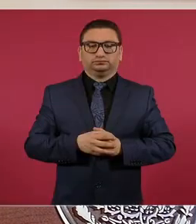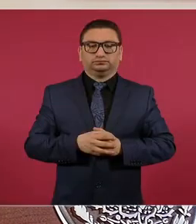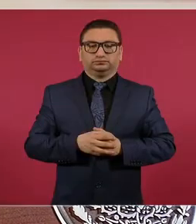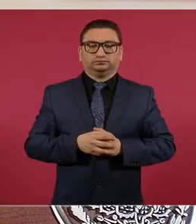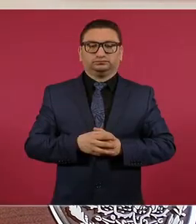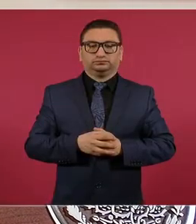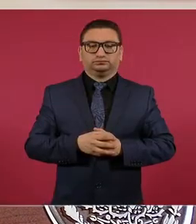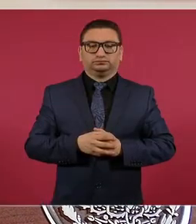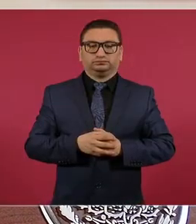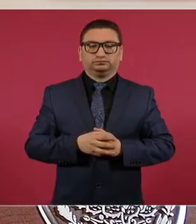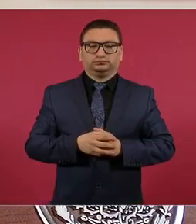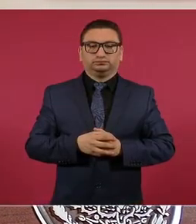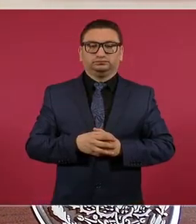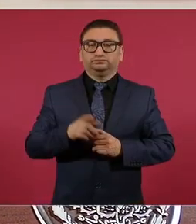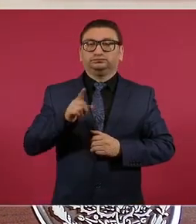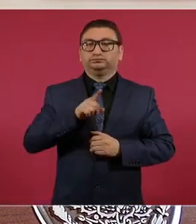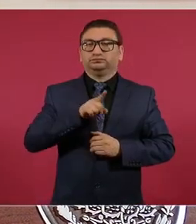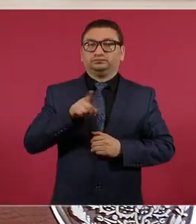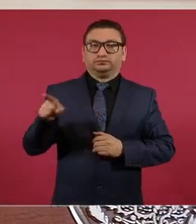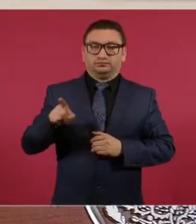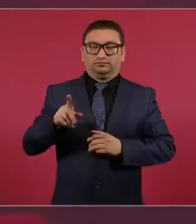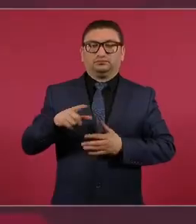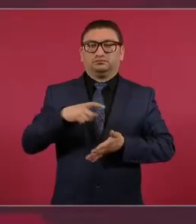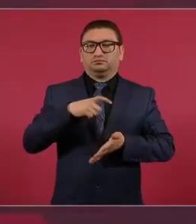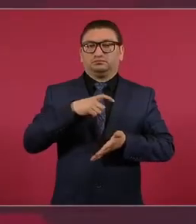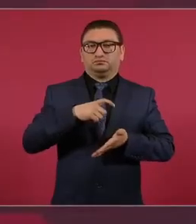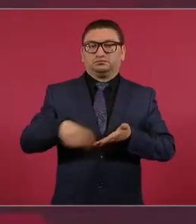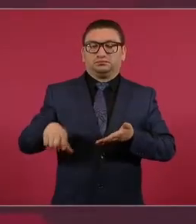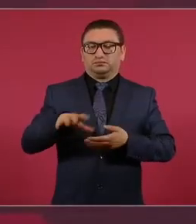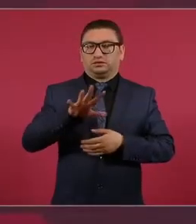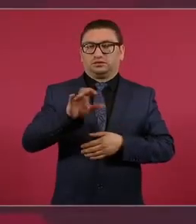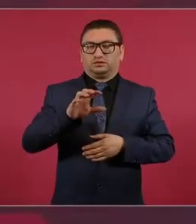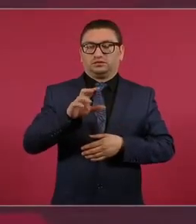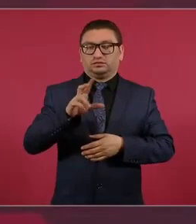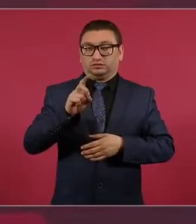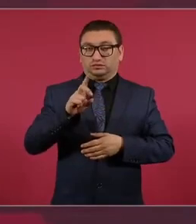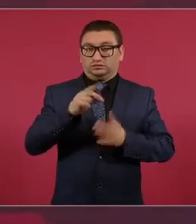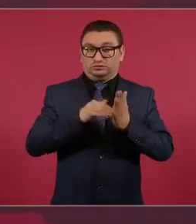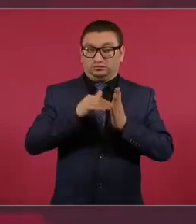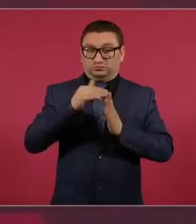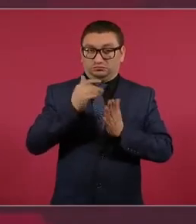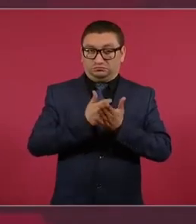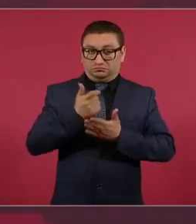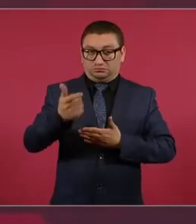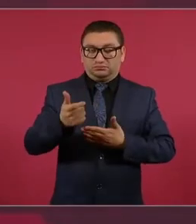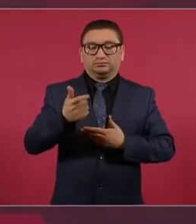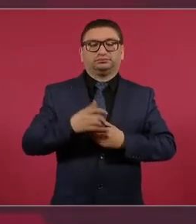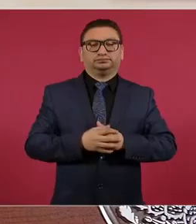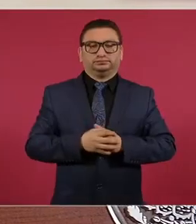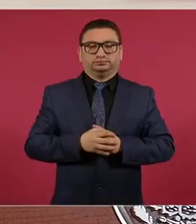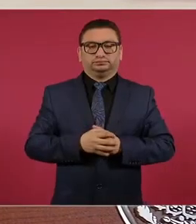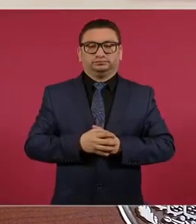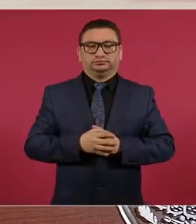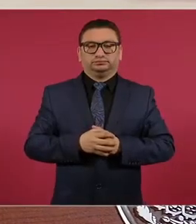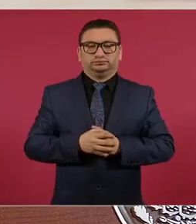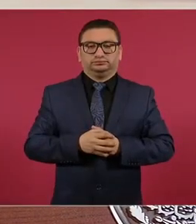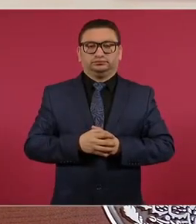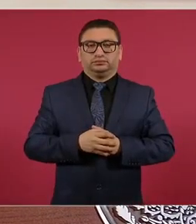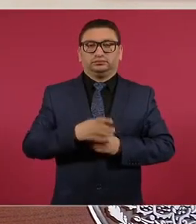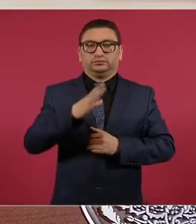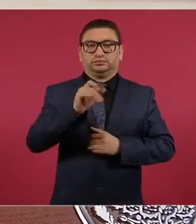adquiere por 500 millones de dólares